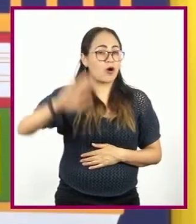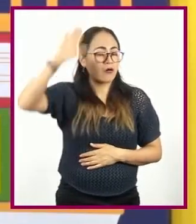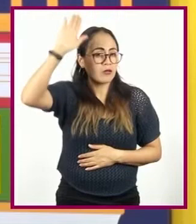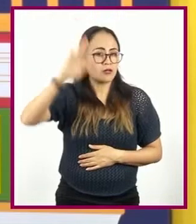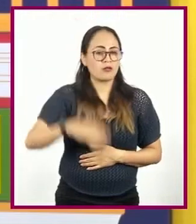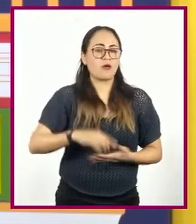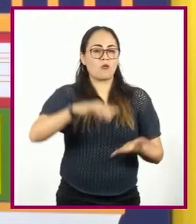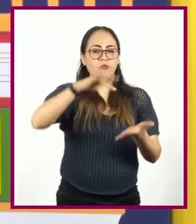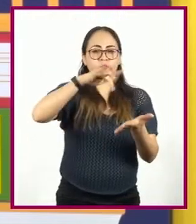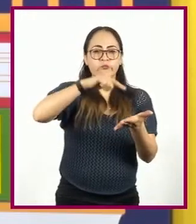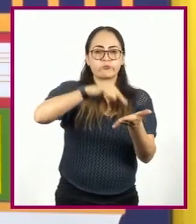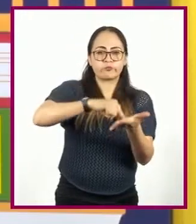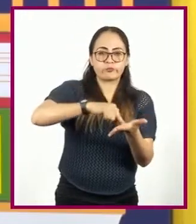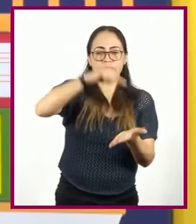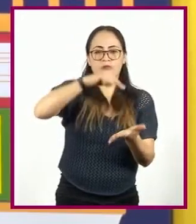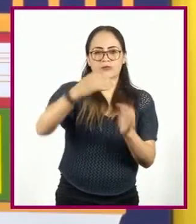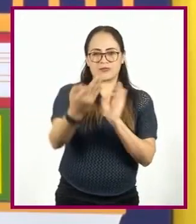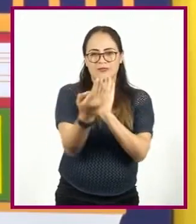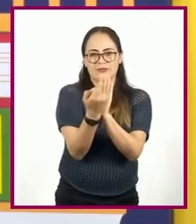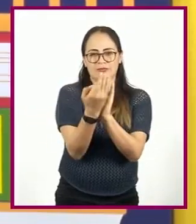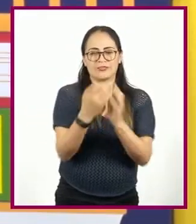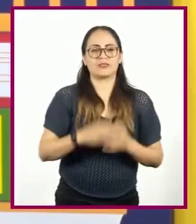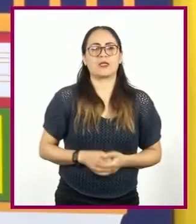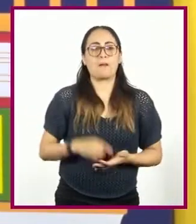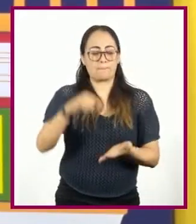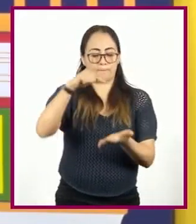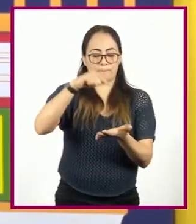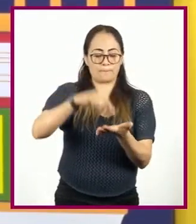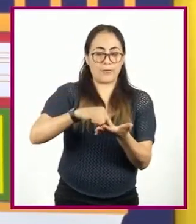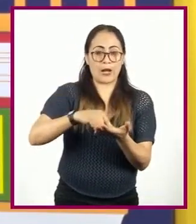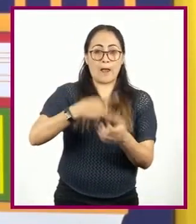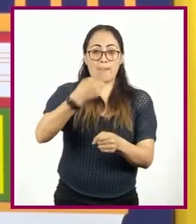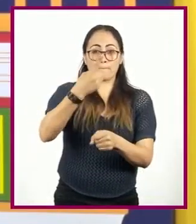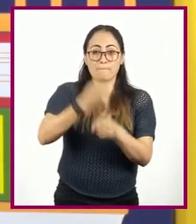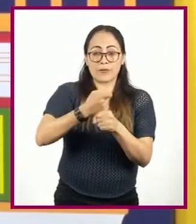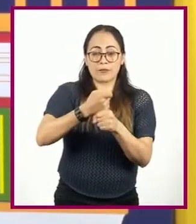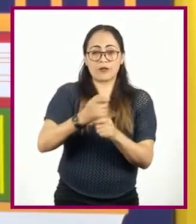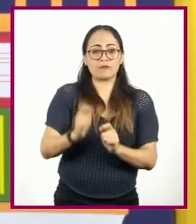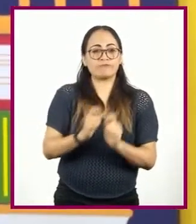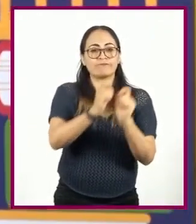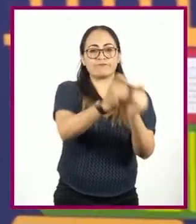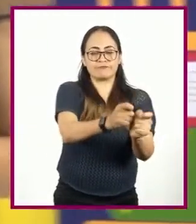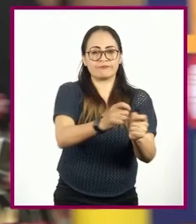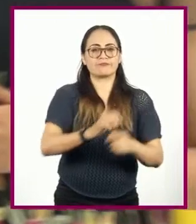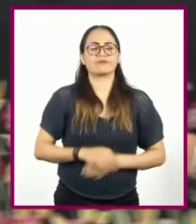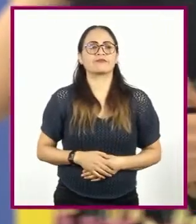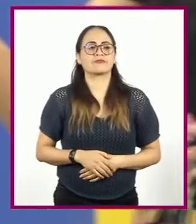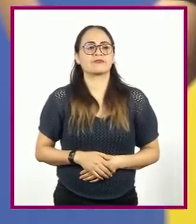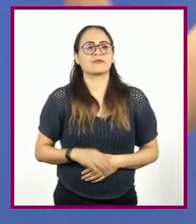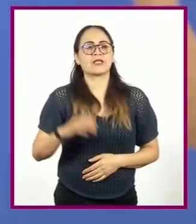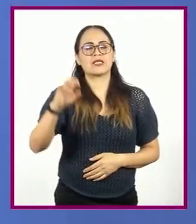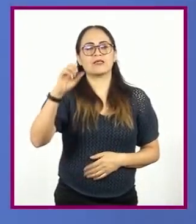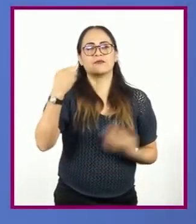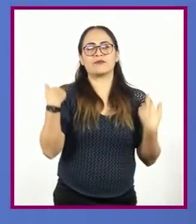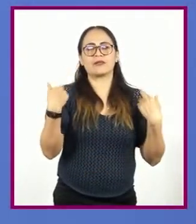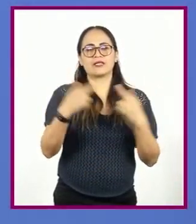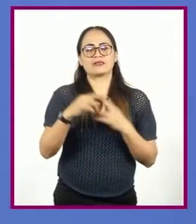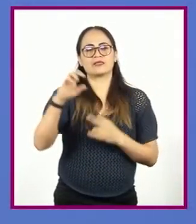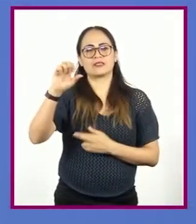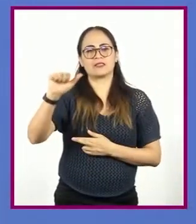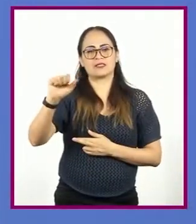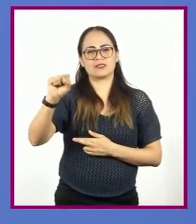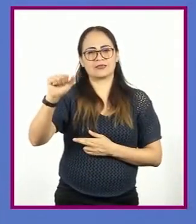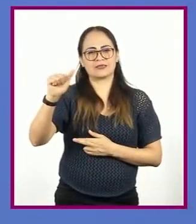que tienen frente a ustedes. Al primero en hacerlo se le concederá la palabra. La maestra Sabina será la encargada